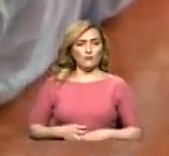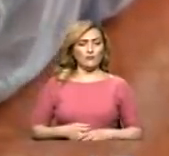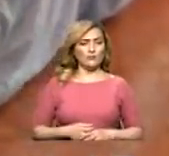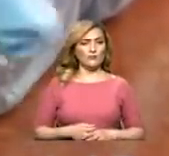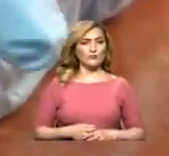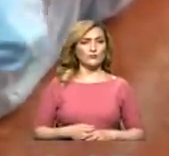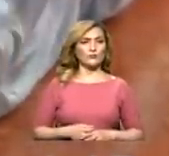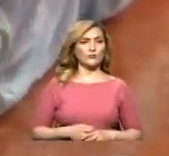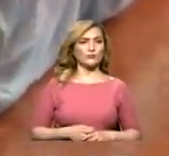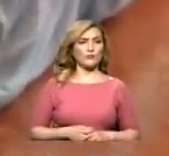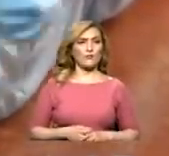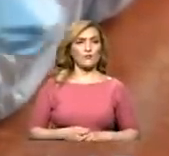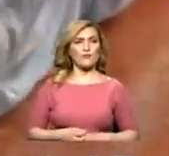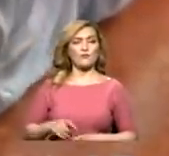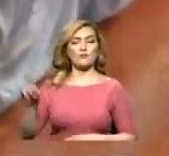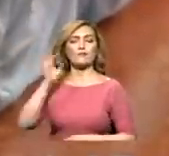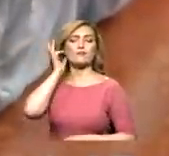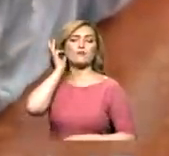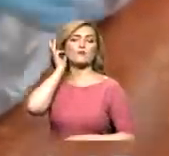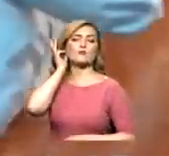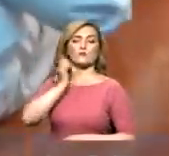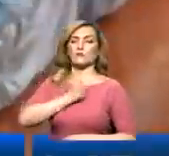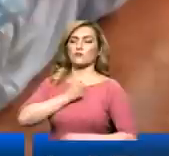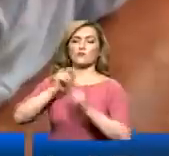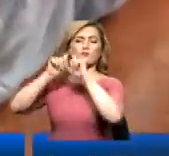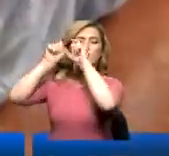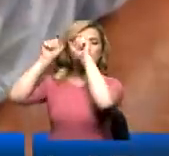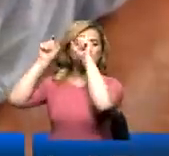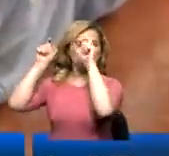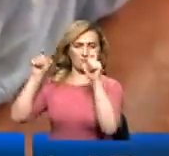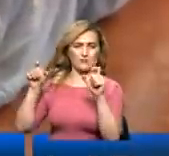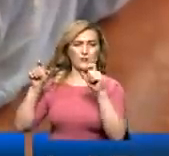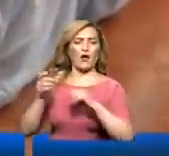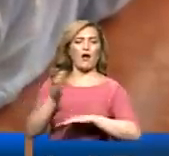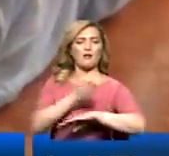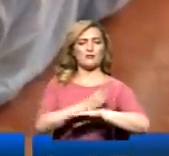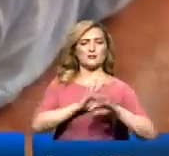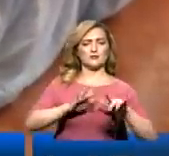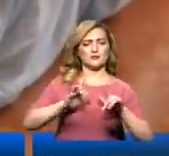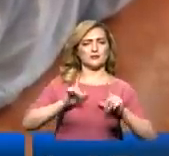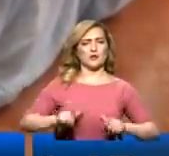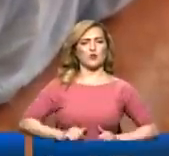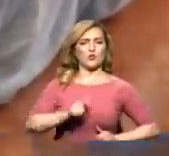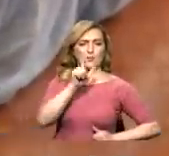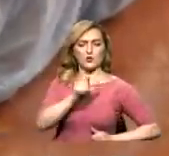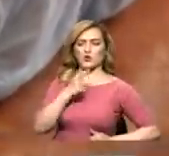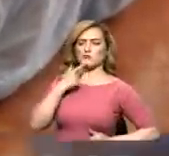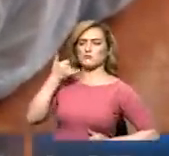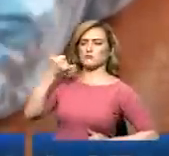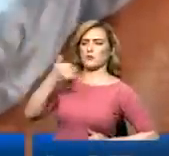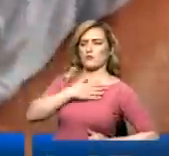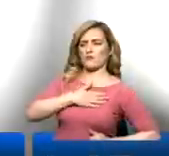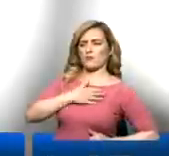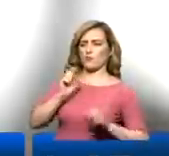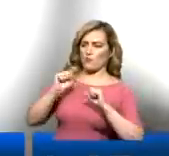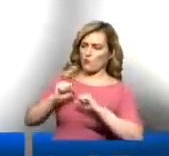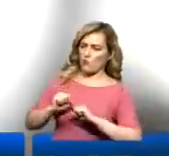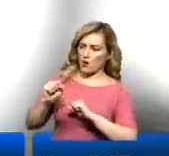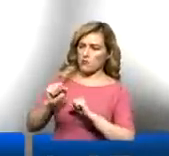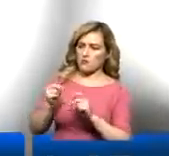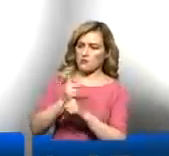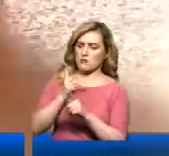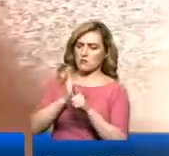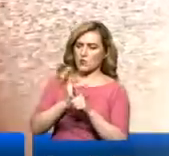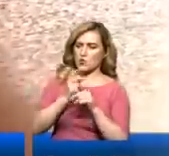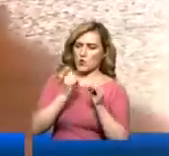$1, $2, $5, hasta el último que solicitó que cotizáramos al doble. Quien prefirió